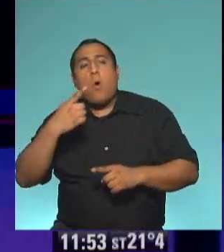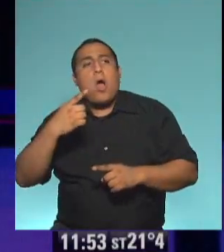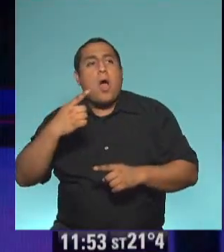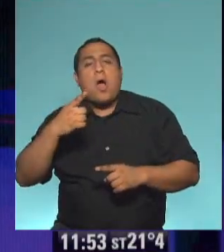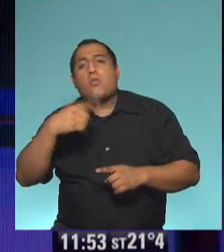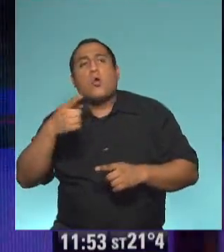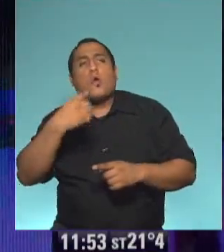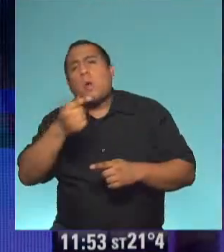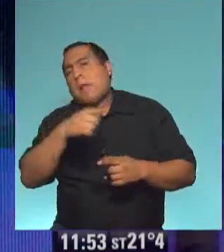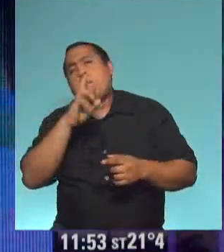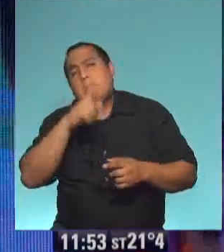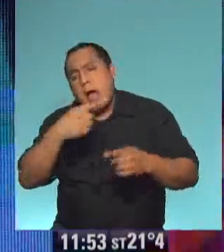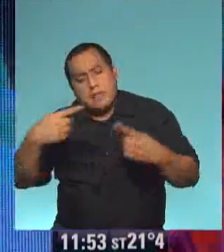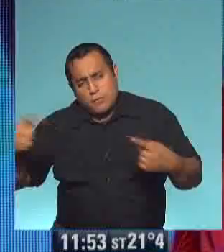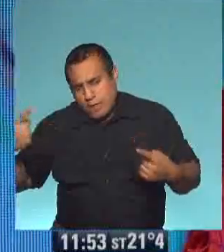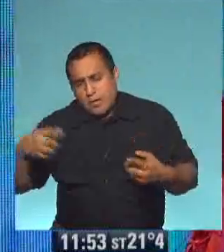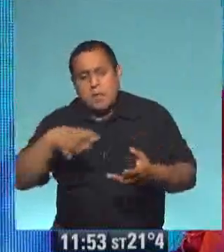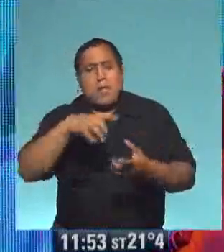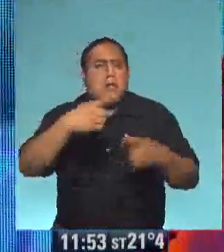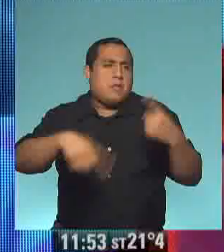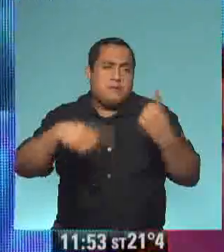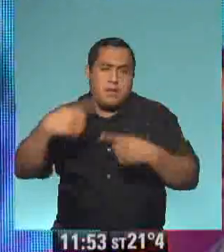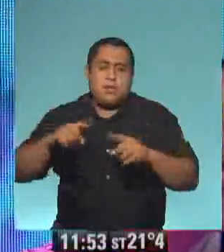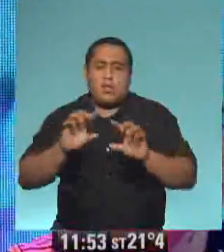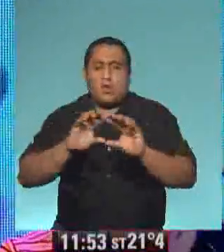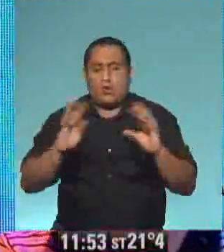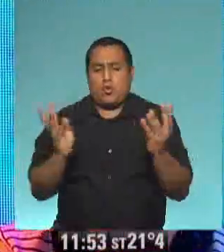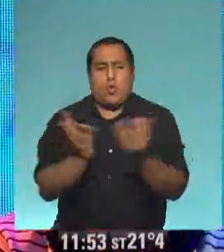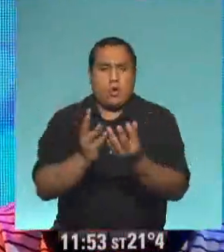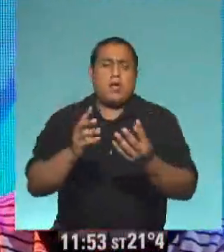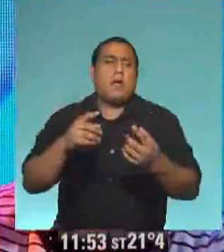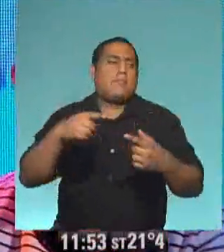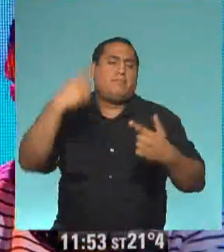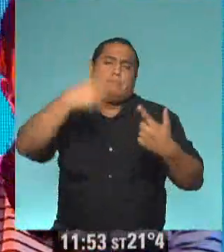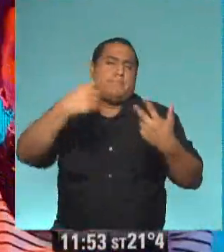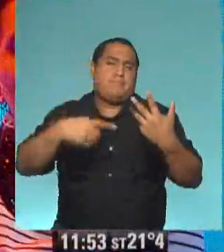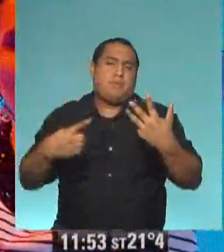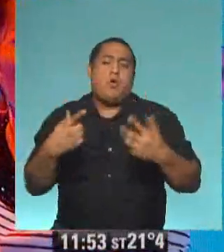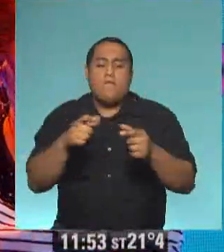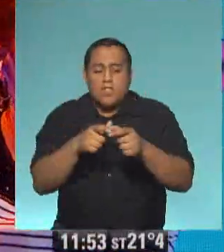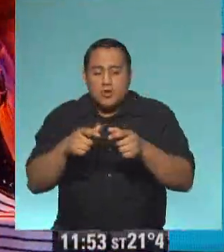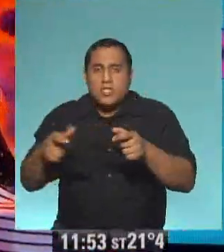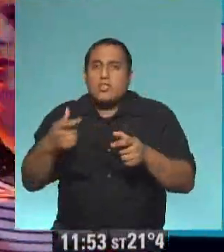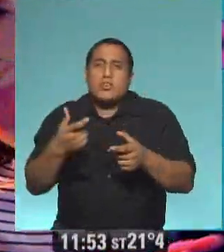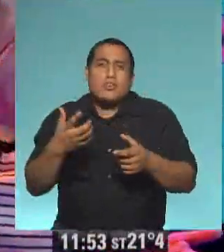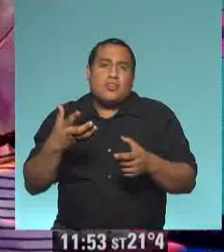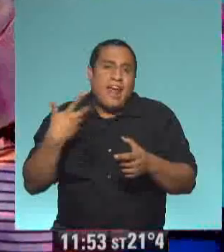de miñones, una docena de pebetes, una cremona, una ensaimada o los infaltables bizcochitos de